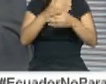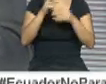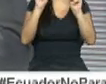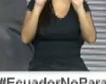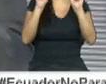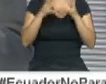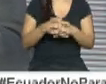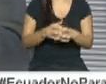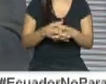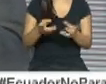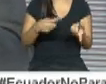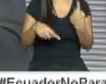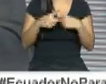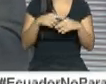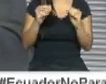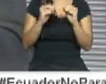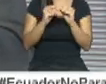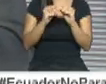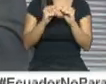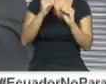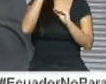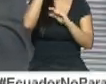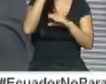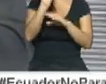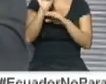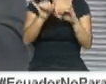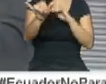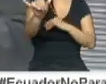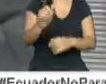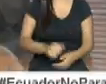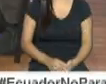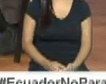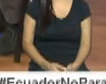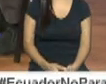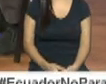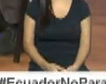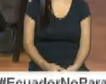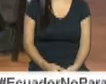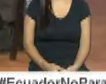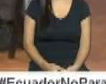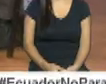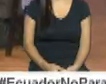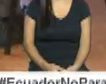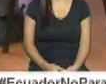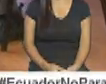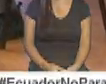conocemos. Enseguida regresamos con ustedes. Esto es Ecuador No Para.